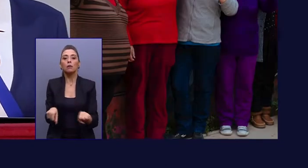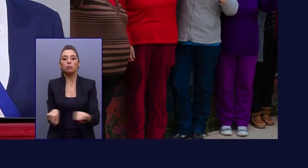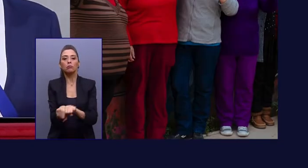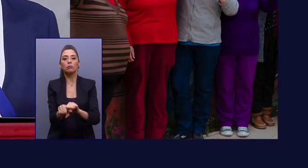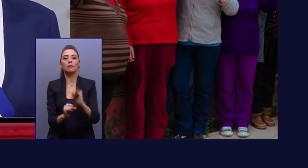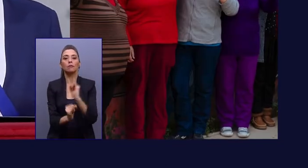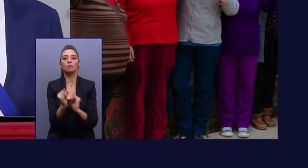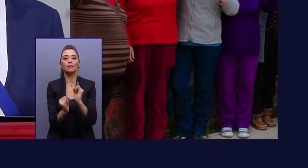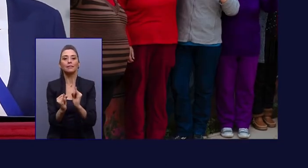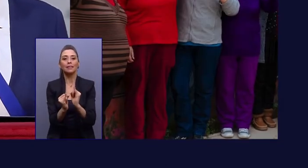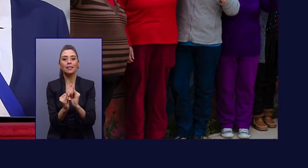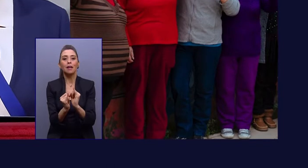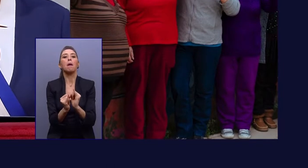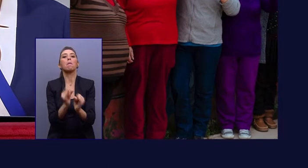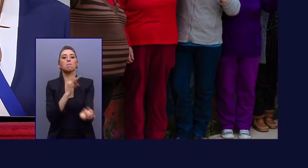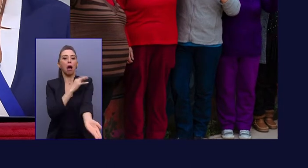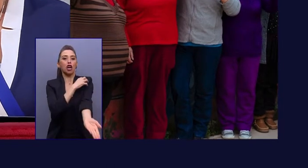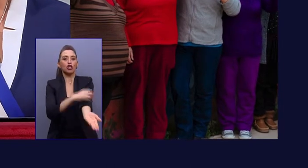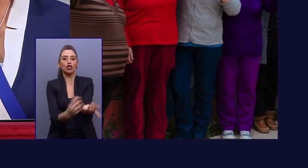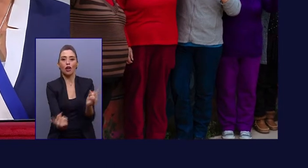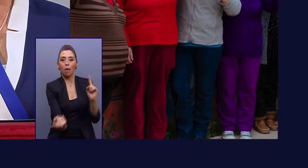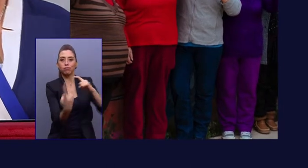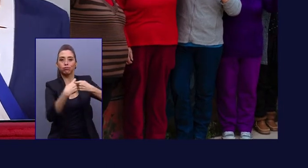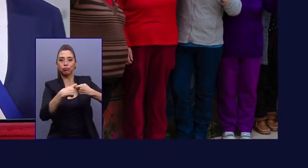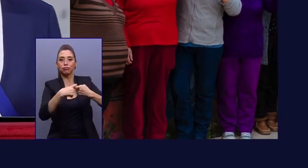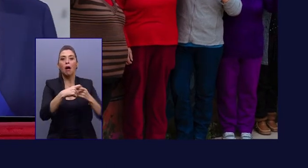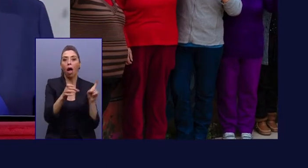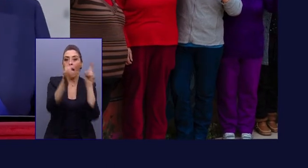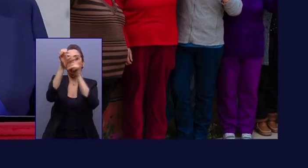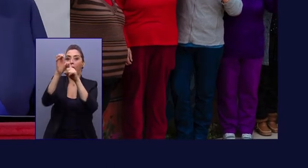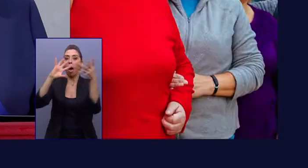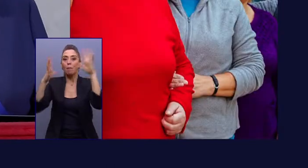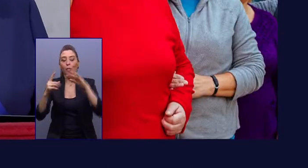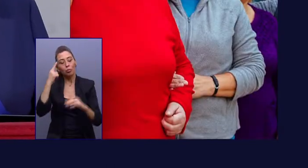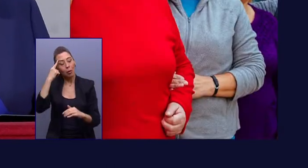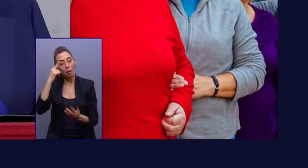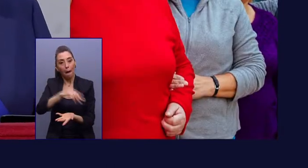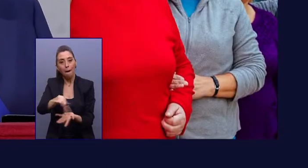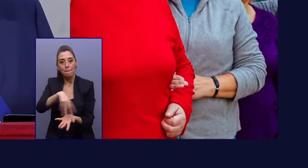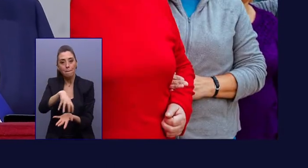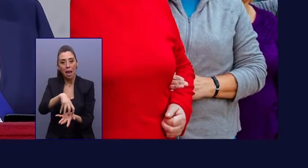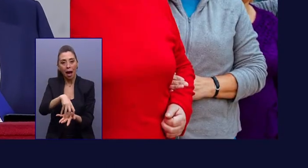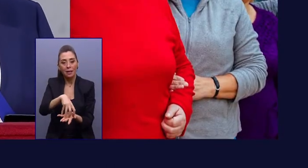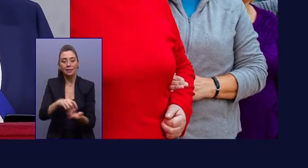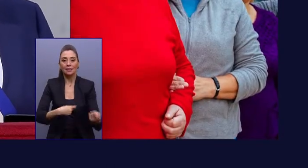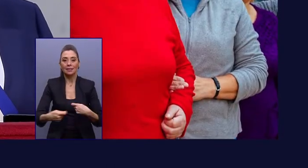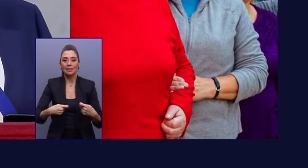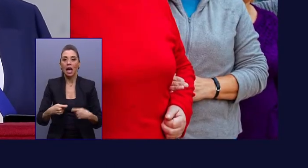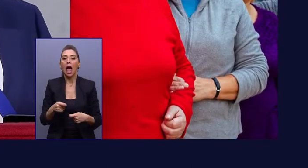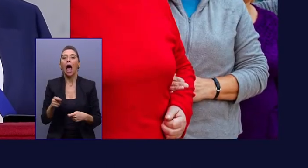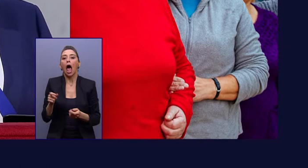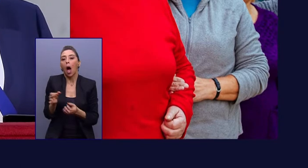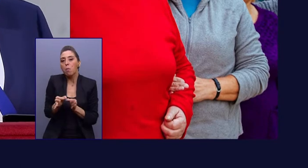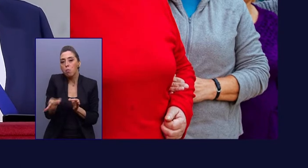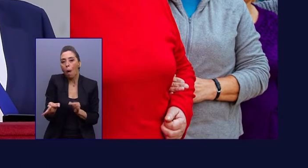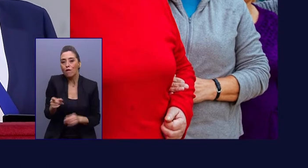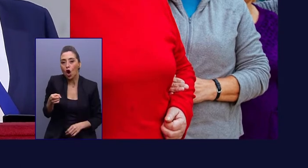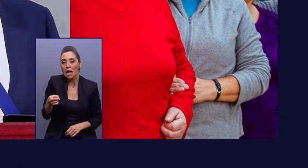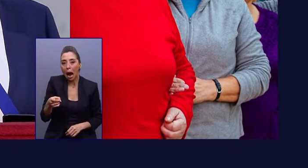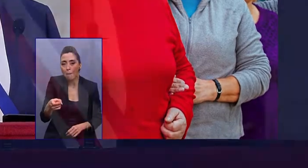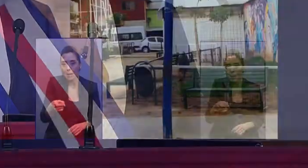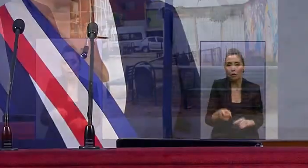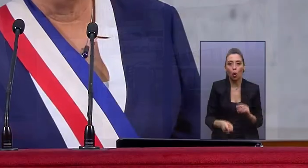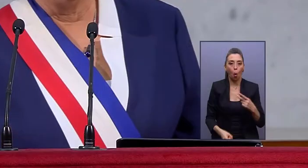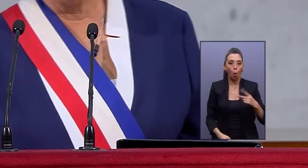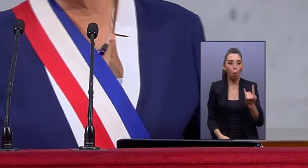conexión con el resto de Chile y del mundo. Pienso en la plaza y sector comercial de Camarones, en la plaza